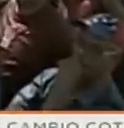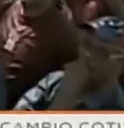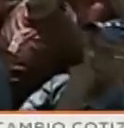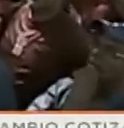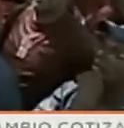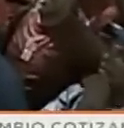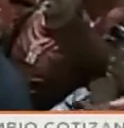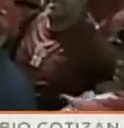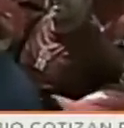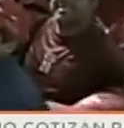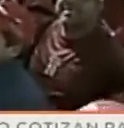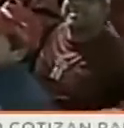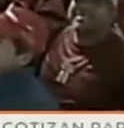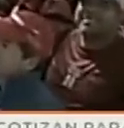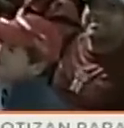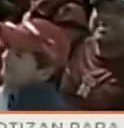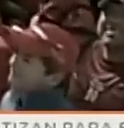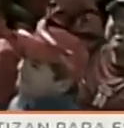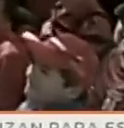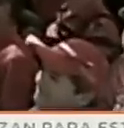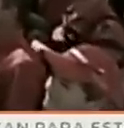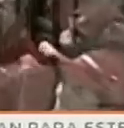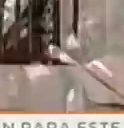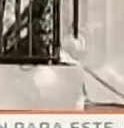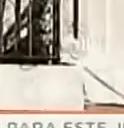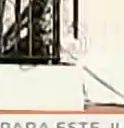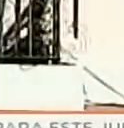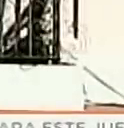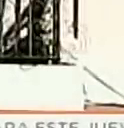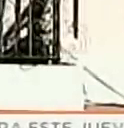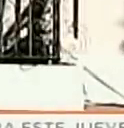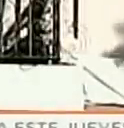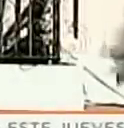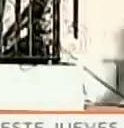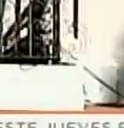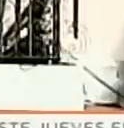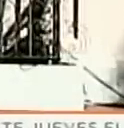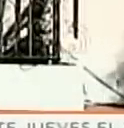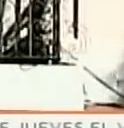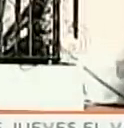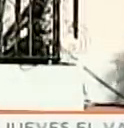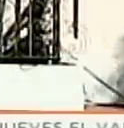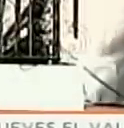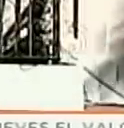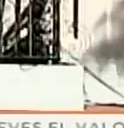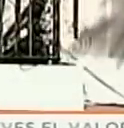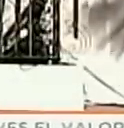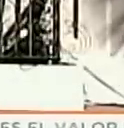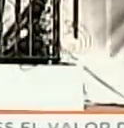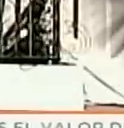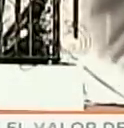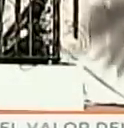Si Jesucristo sacó los mercaderes del templo,